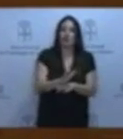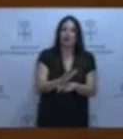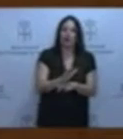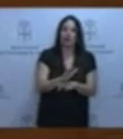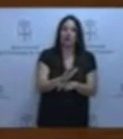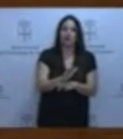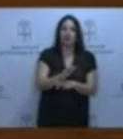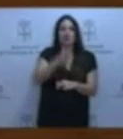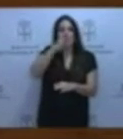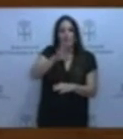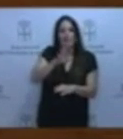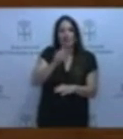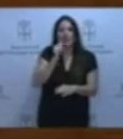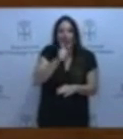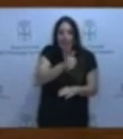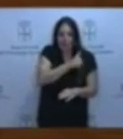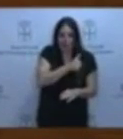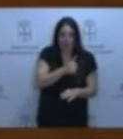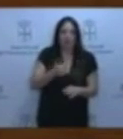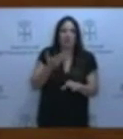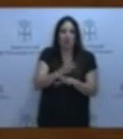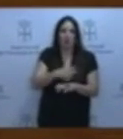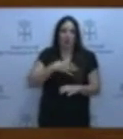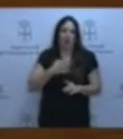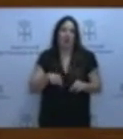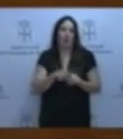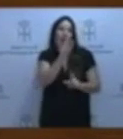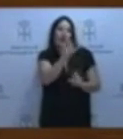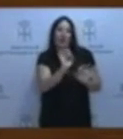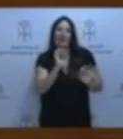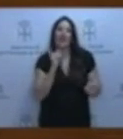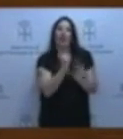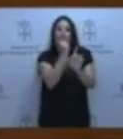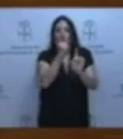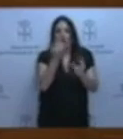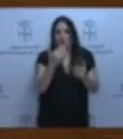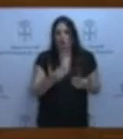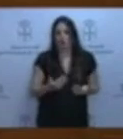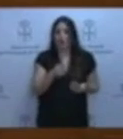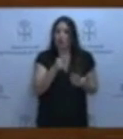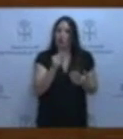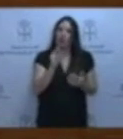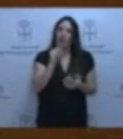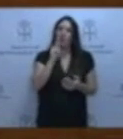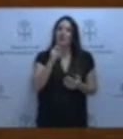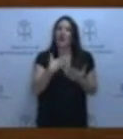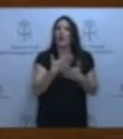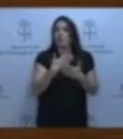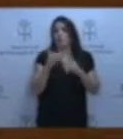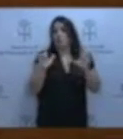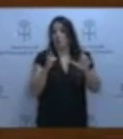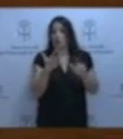anónimas de funcionarios, sin el miedo a ser represaliados. Este mecanismo se ha demostrado a nivel periodístico, por ejemplo, que es lo que ha